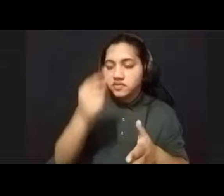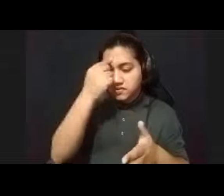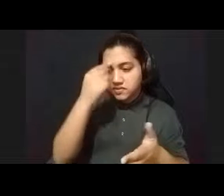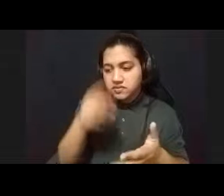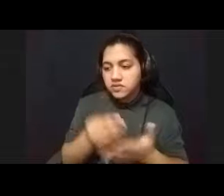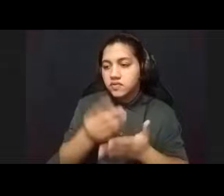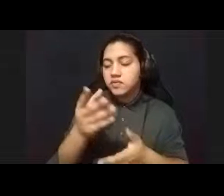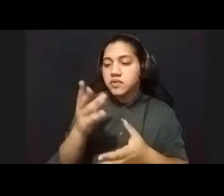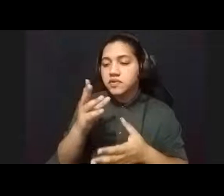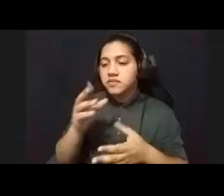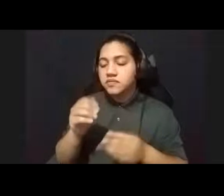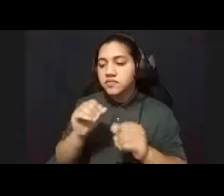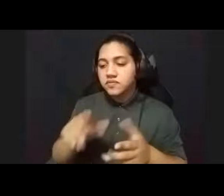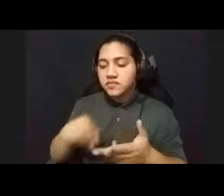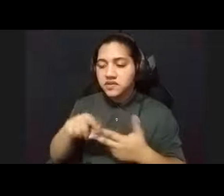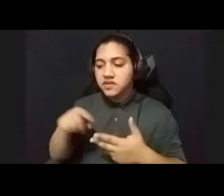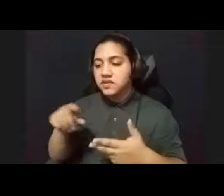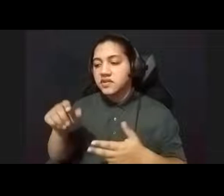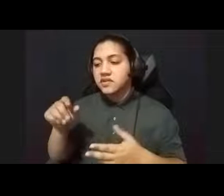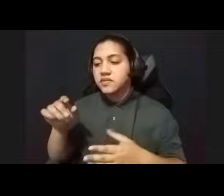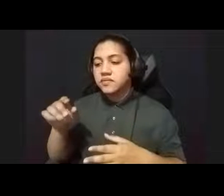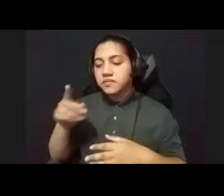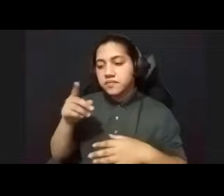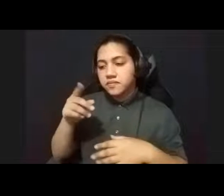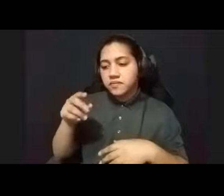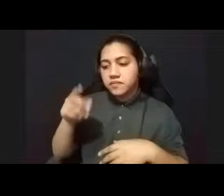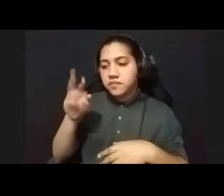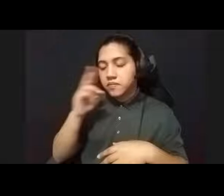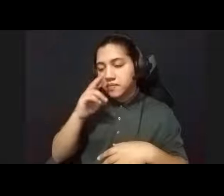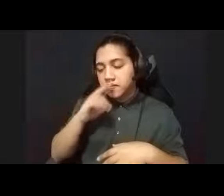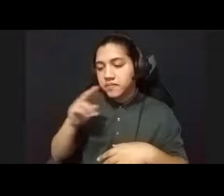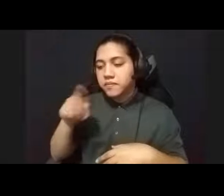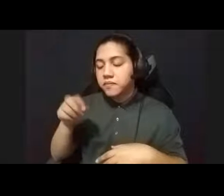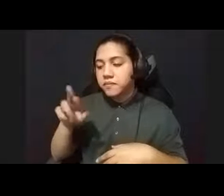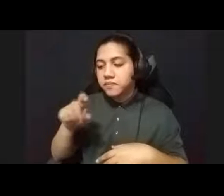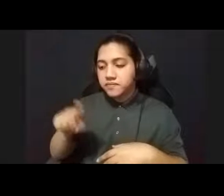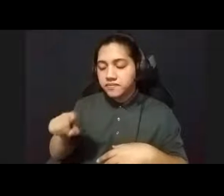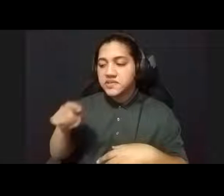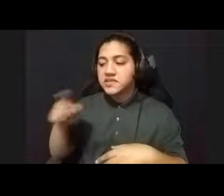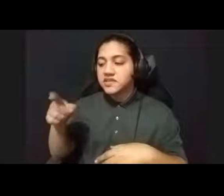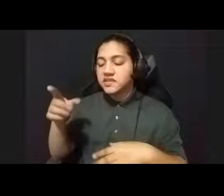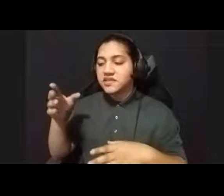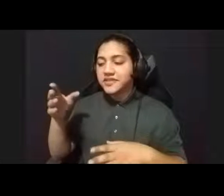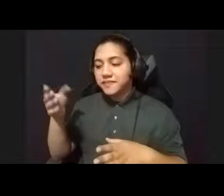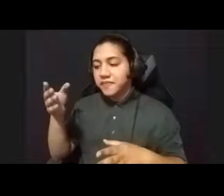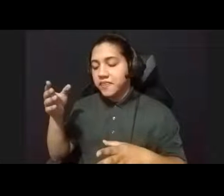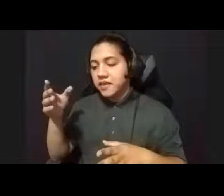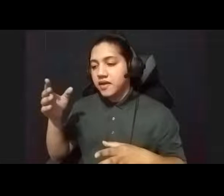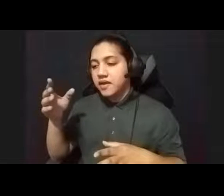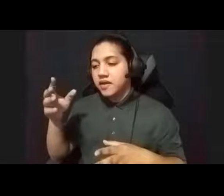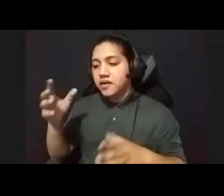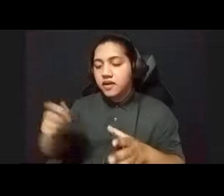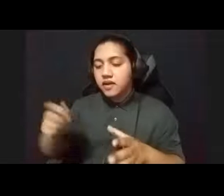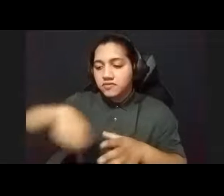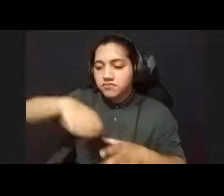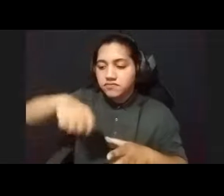polvo, Pérez cae en la olla y en otra no. En la tercera versión ya están casados y Pérez encuentra